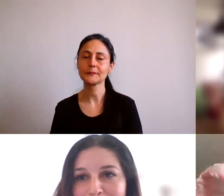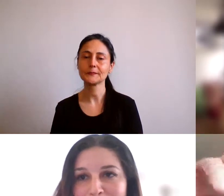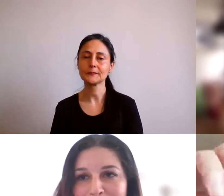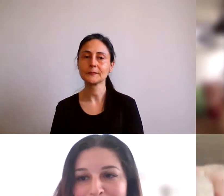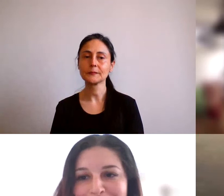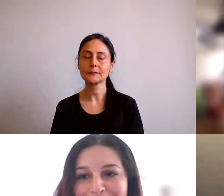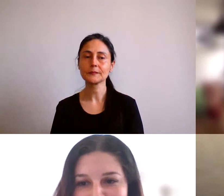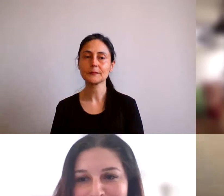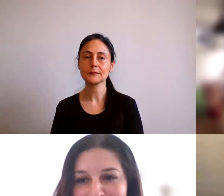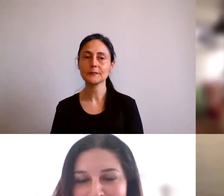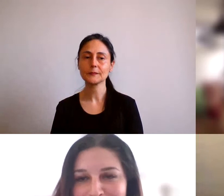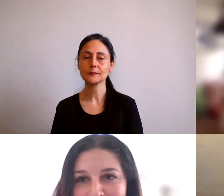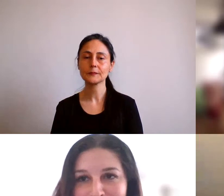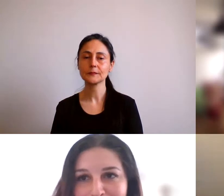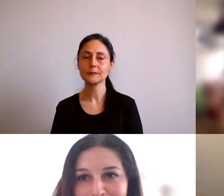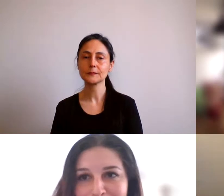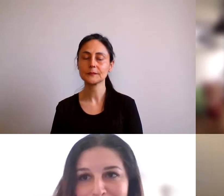Estupendo, muchas gracias.